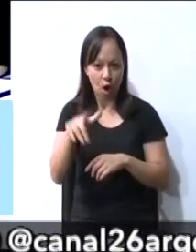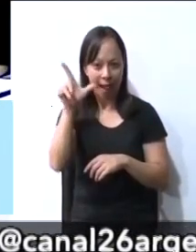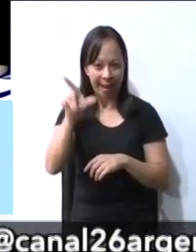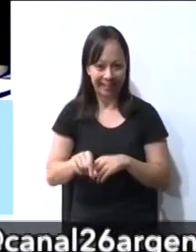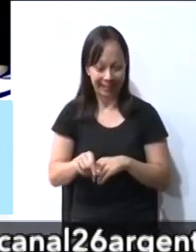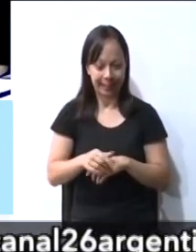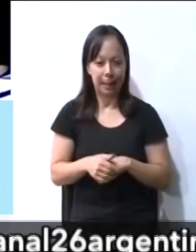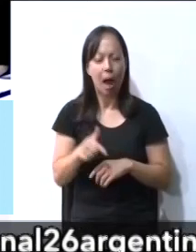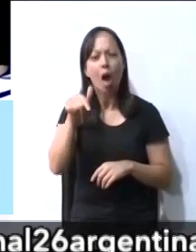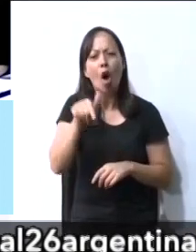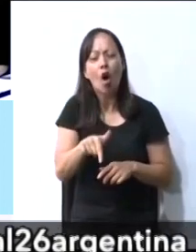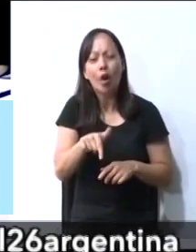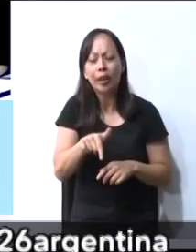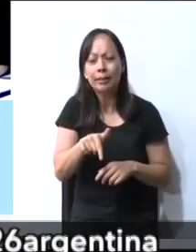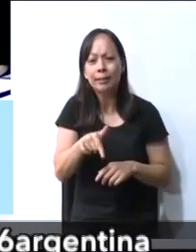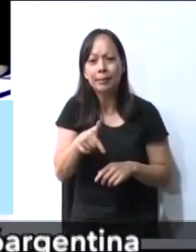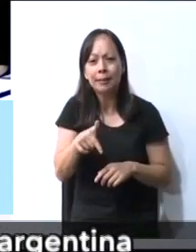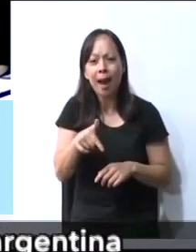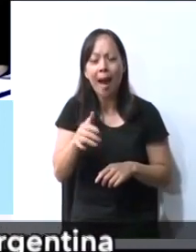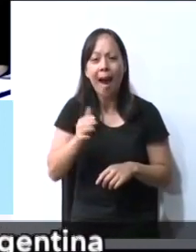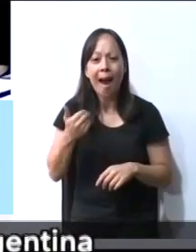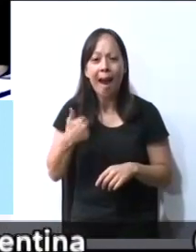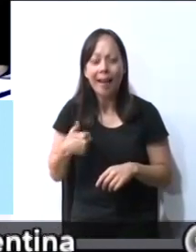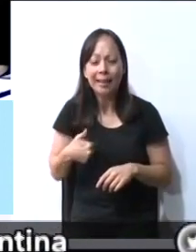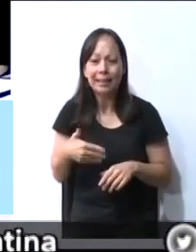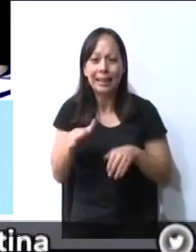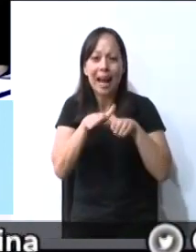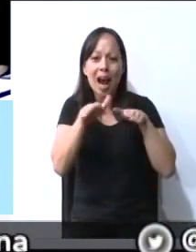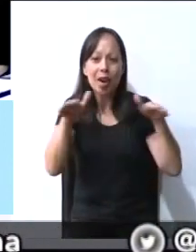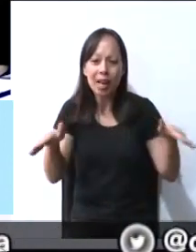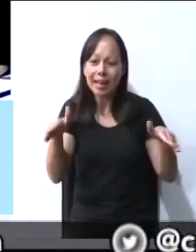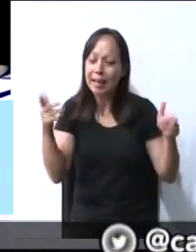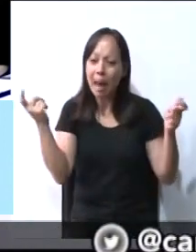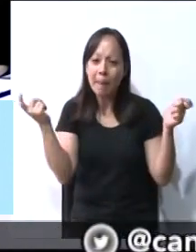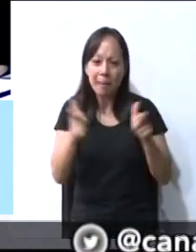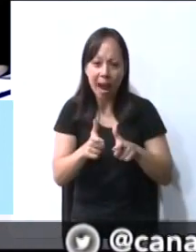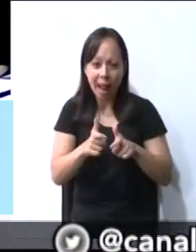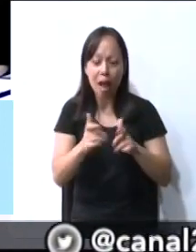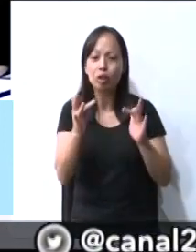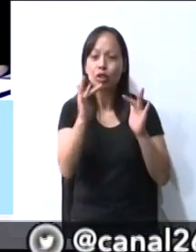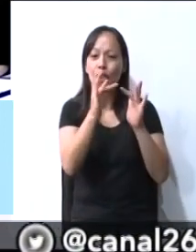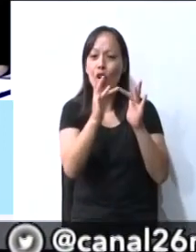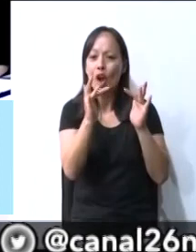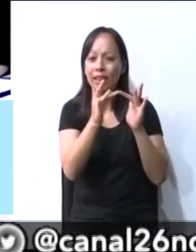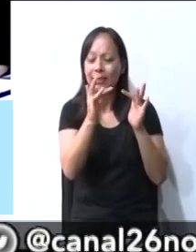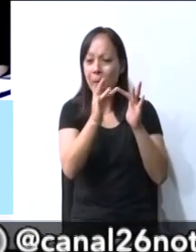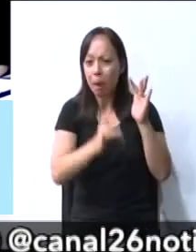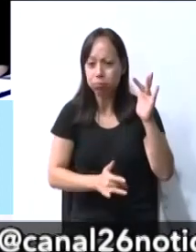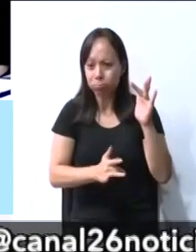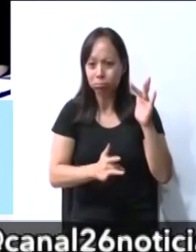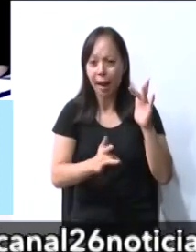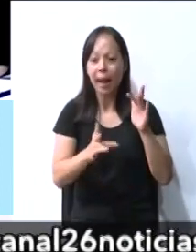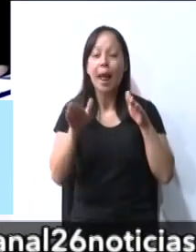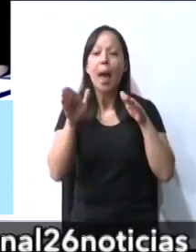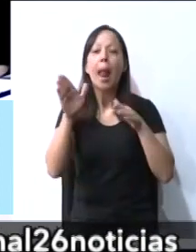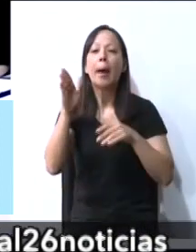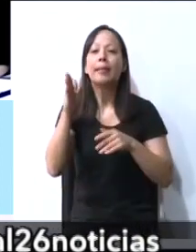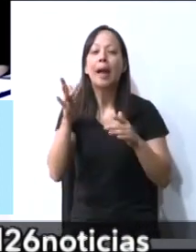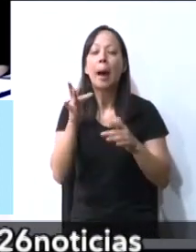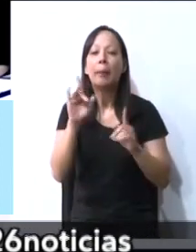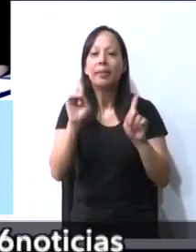Hoy la realidad es otra. Hay menos aerolíneas, perdimos conectividad, cerraron aeropuertos como el Palomar, es más caro